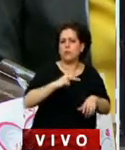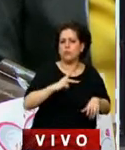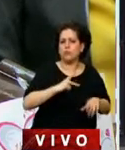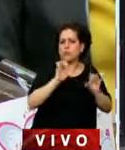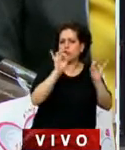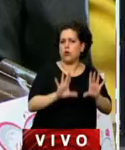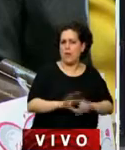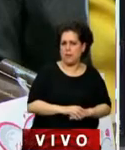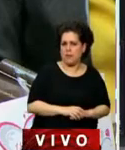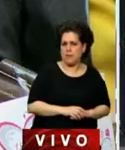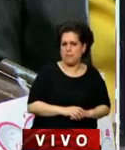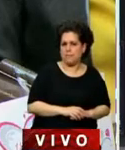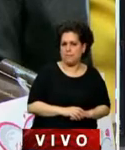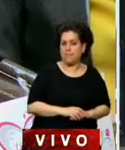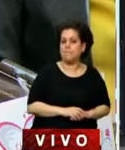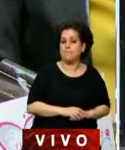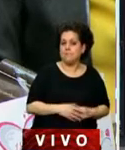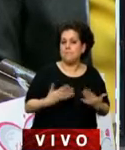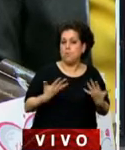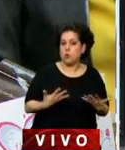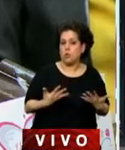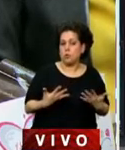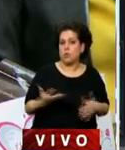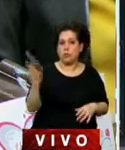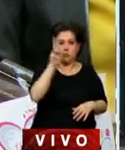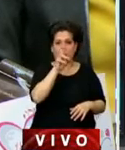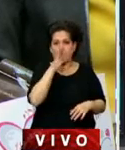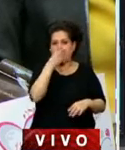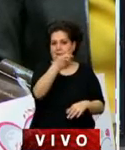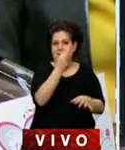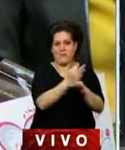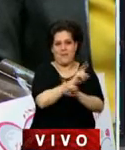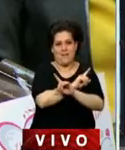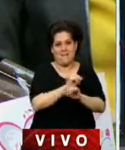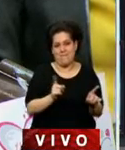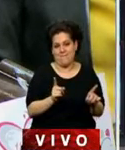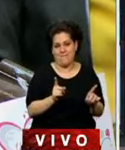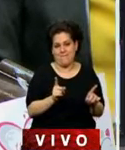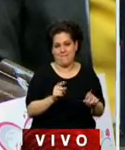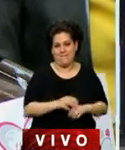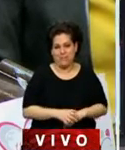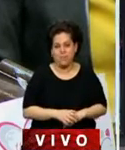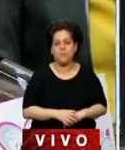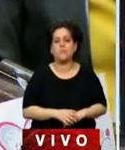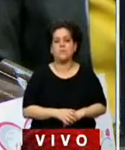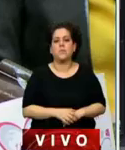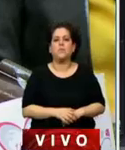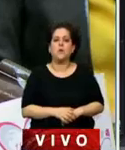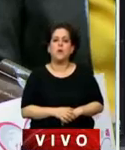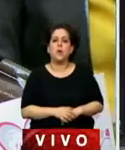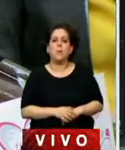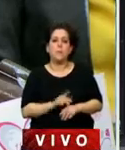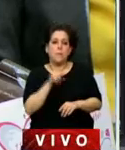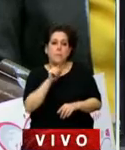novedoso, no estaba, con aquellas jurisdicciones, ya sean provinciales o en el caso de la provincia de San Juan, que el